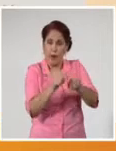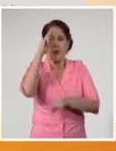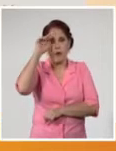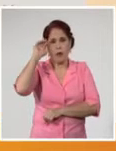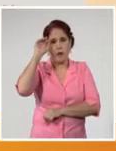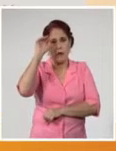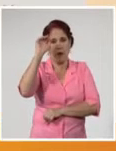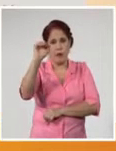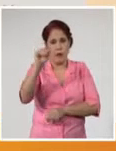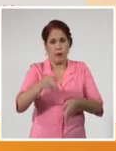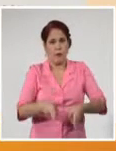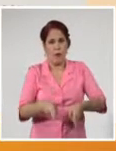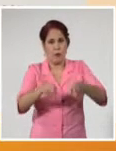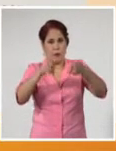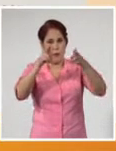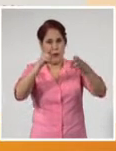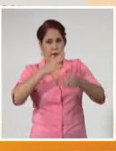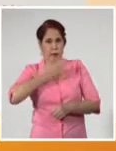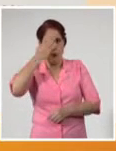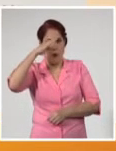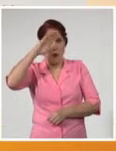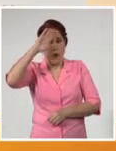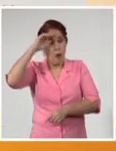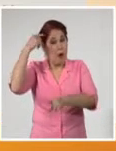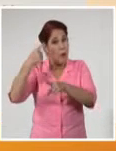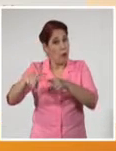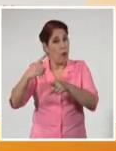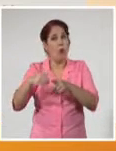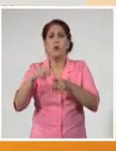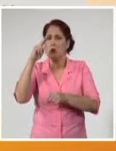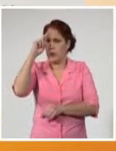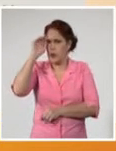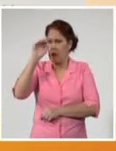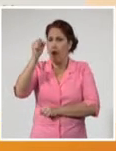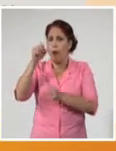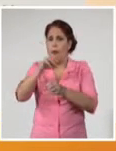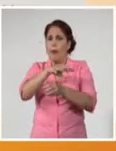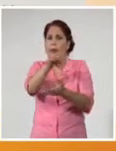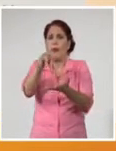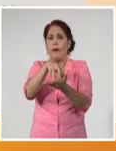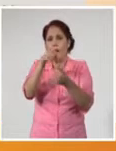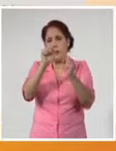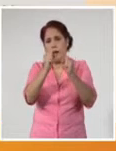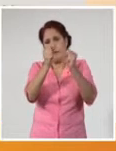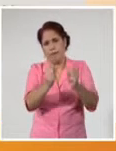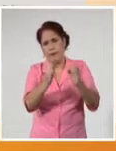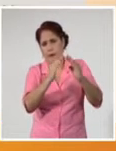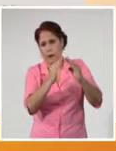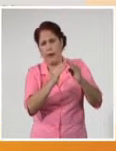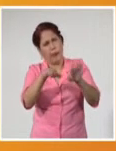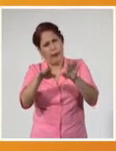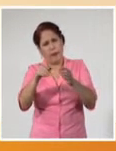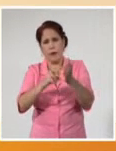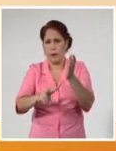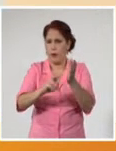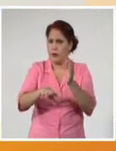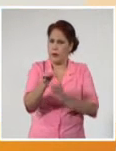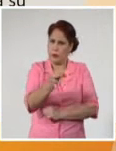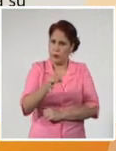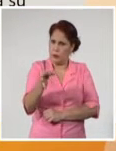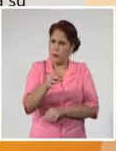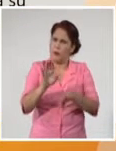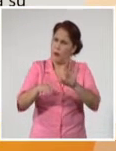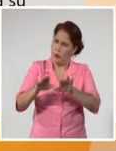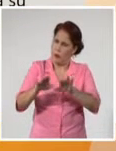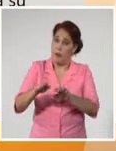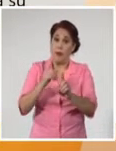ingresarán en instituciones de salud y el resto podrá ser ingresado en el hogar acorde con las condiciones de cada territorio. Asimismo,